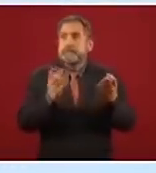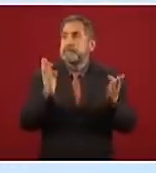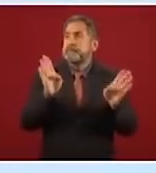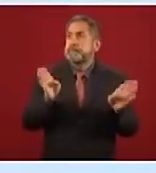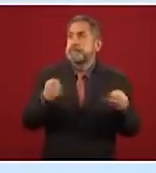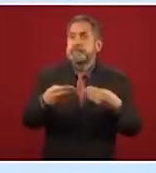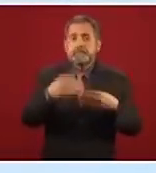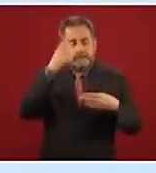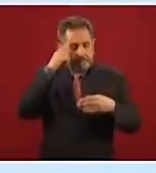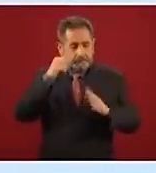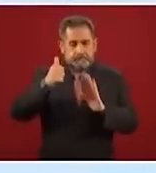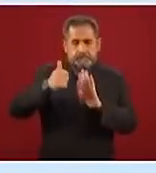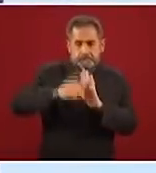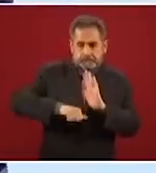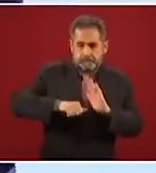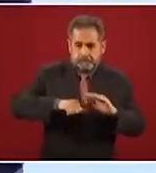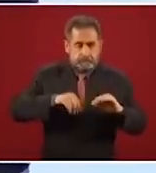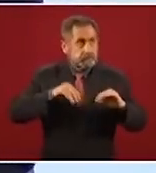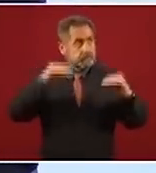quirófanos